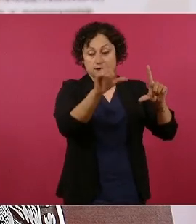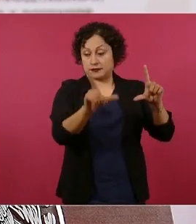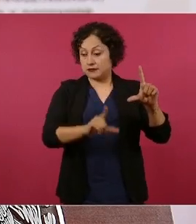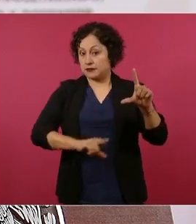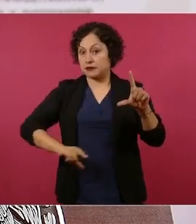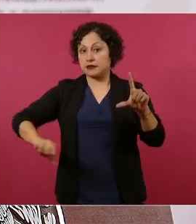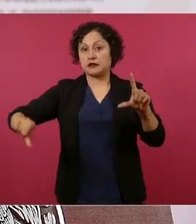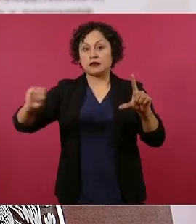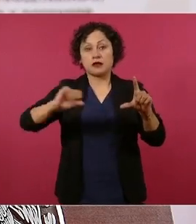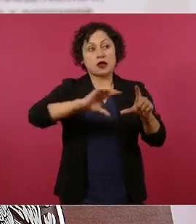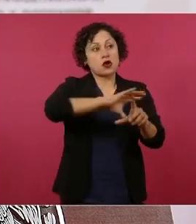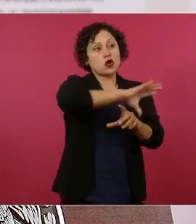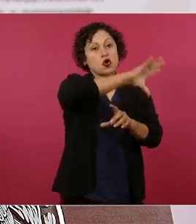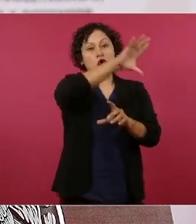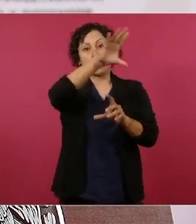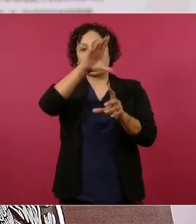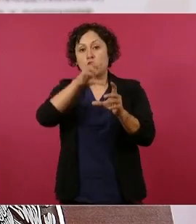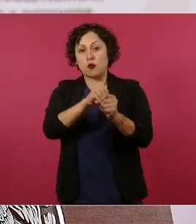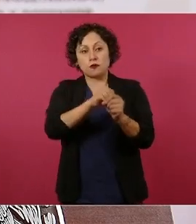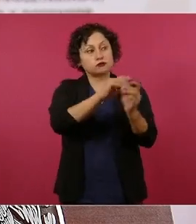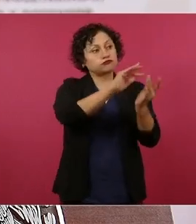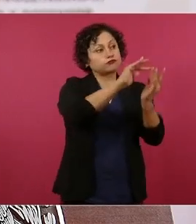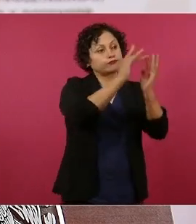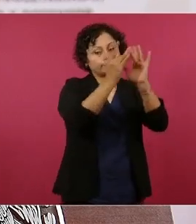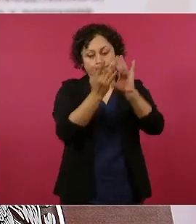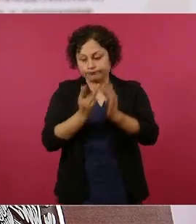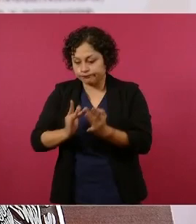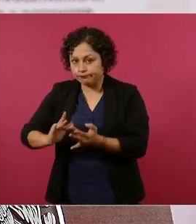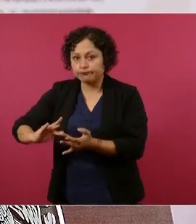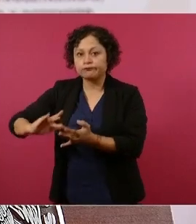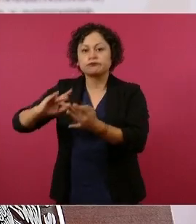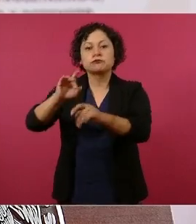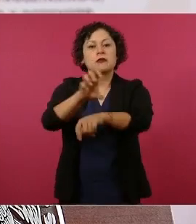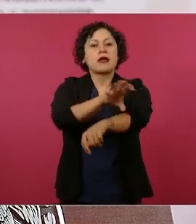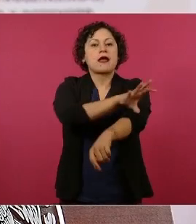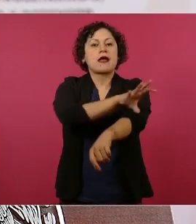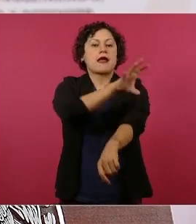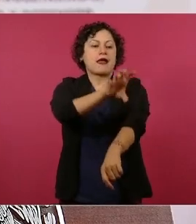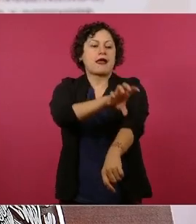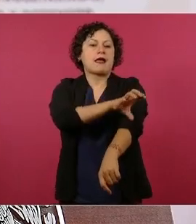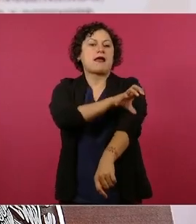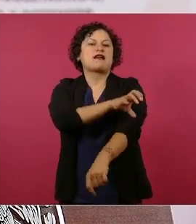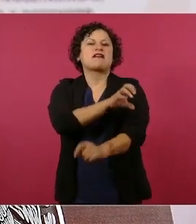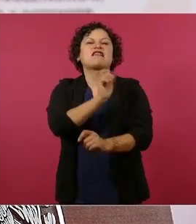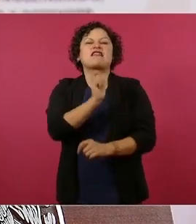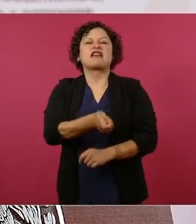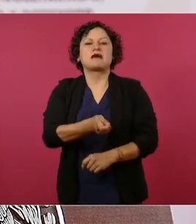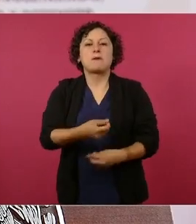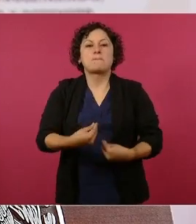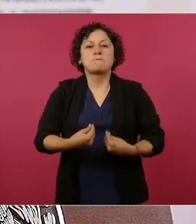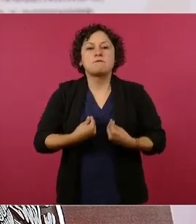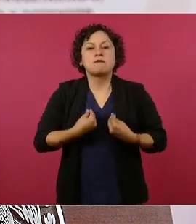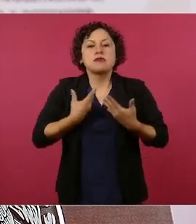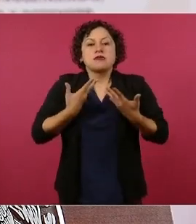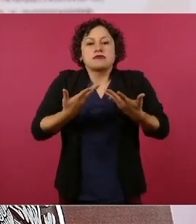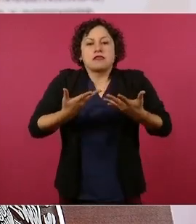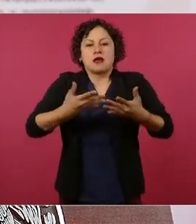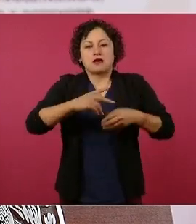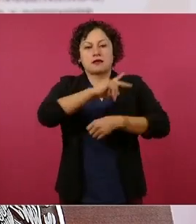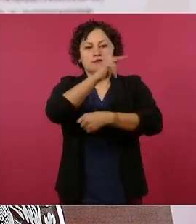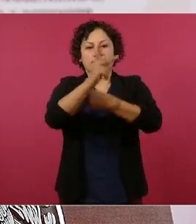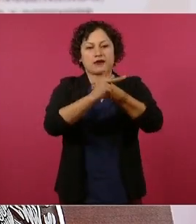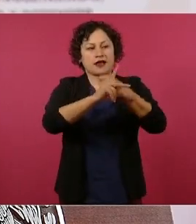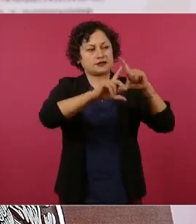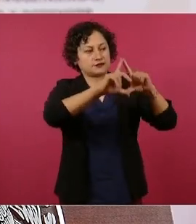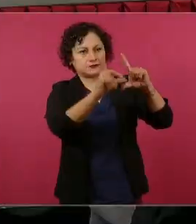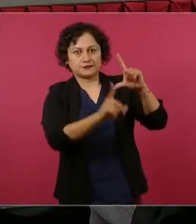es la vida personal, es el bienestar de las familias. La